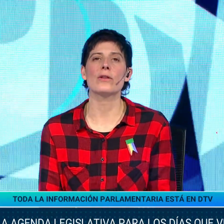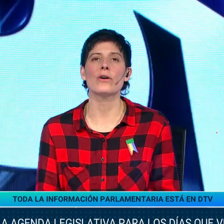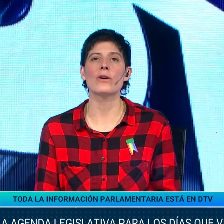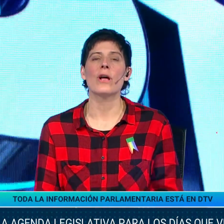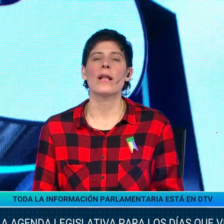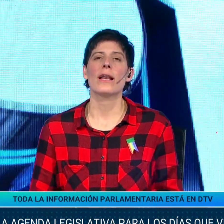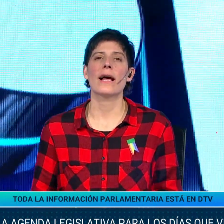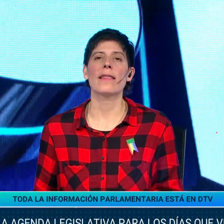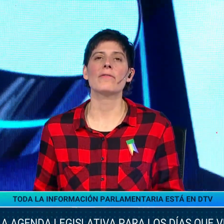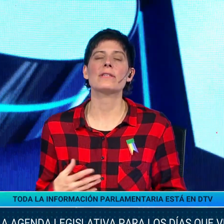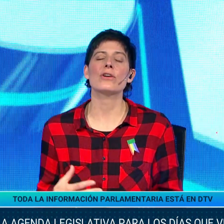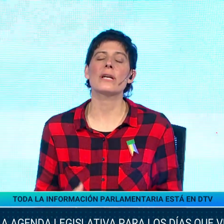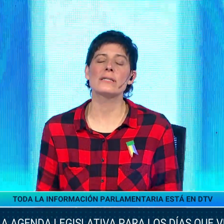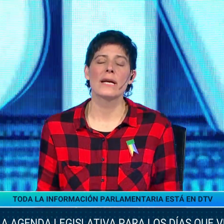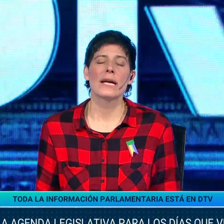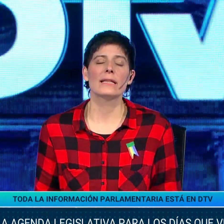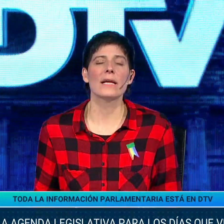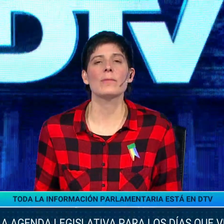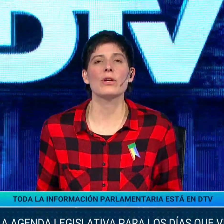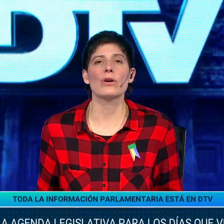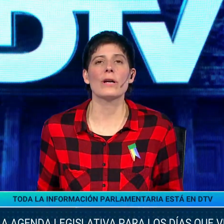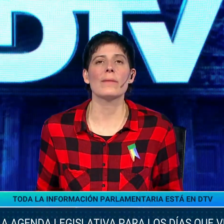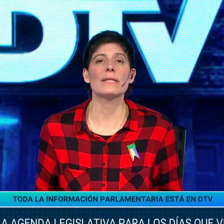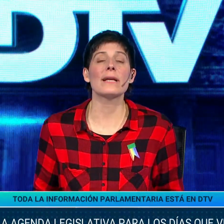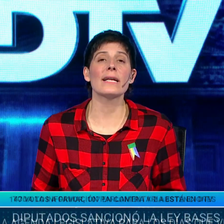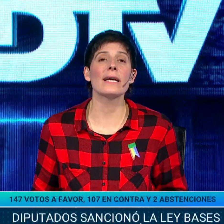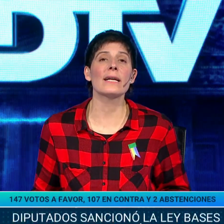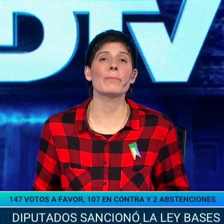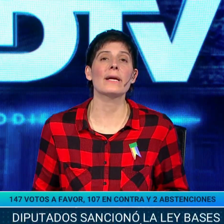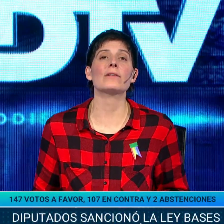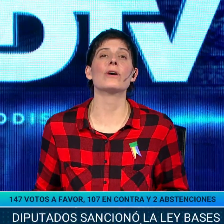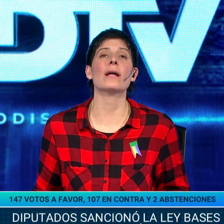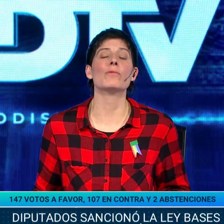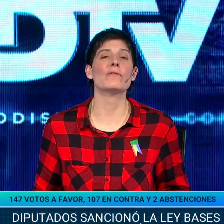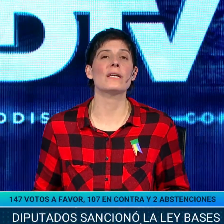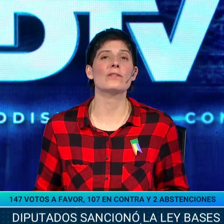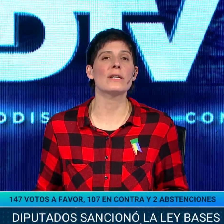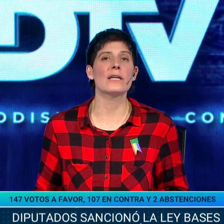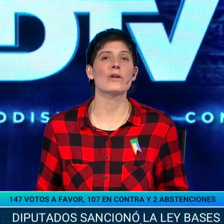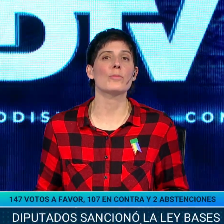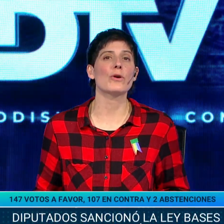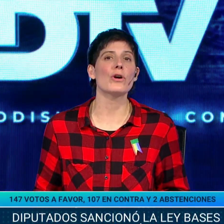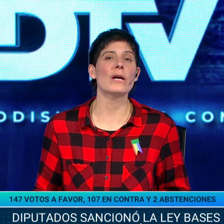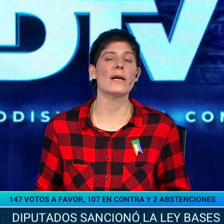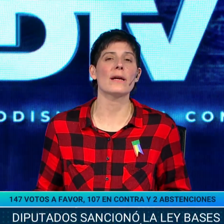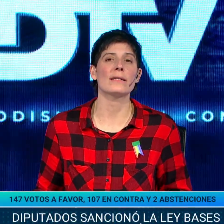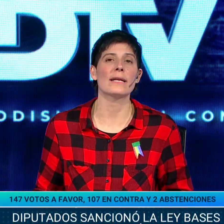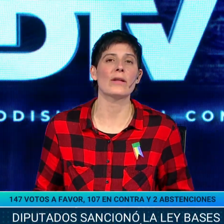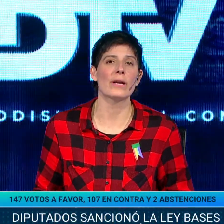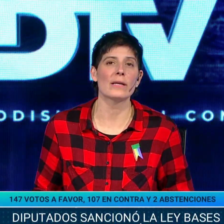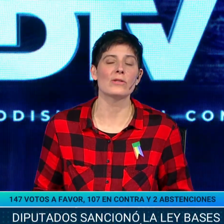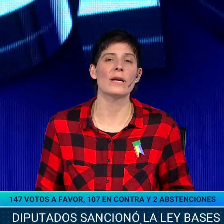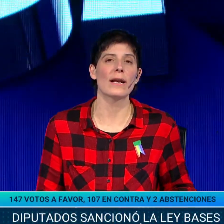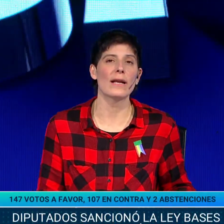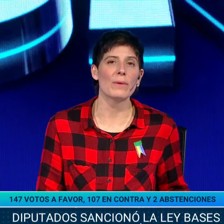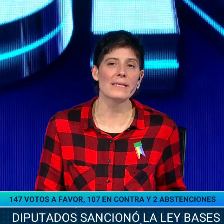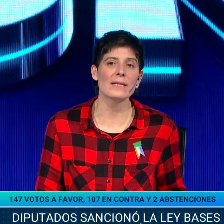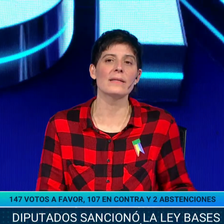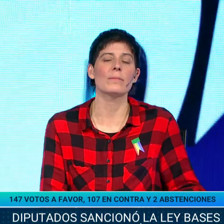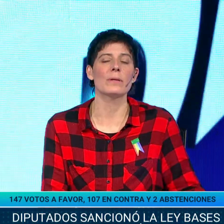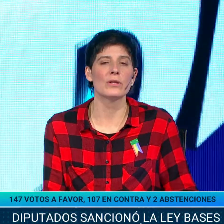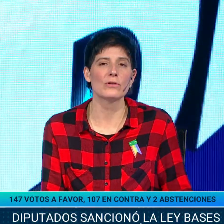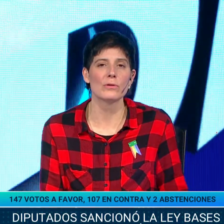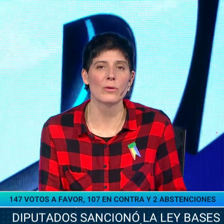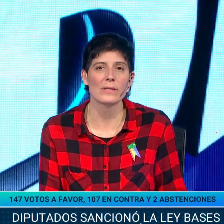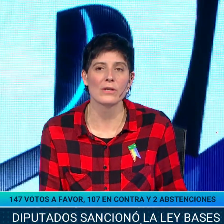¿no? Tanto las definiciones en términos reglamentarios respecto a las modificaciones que incorporó el Senado de la Nación en la Ley